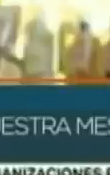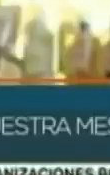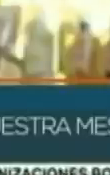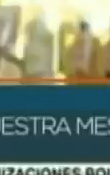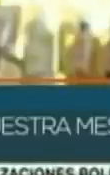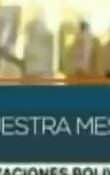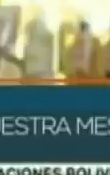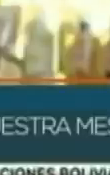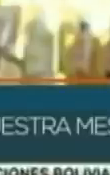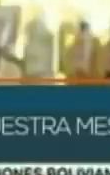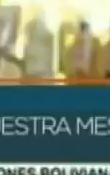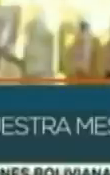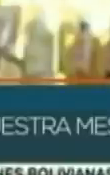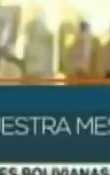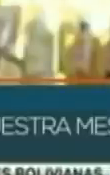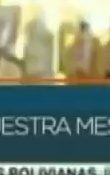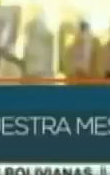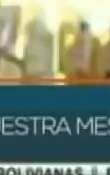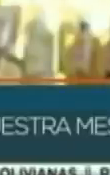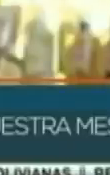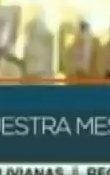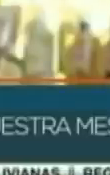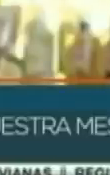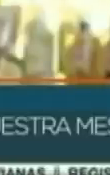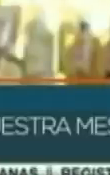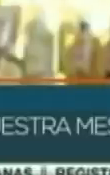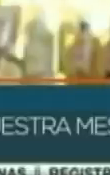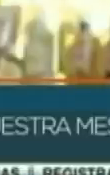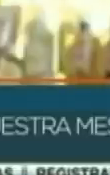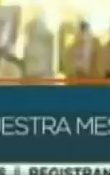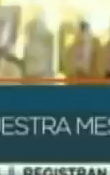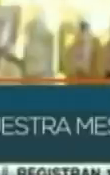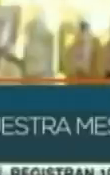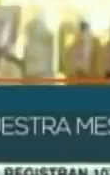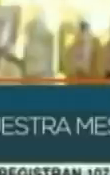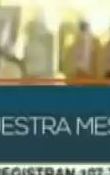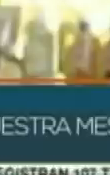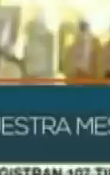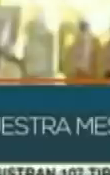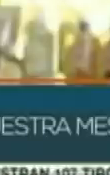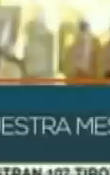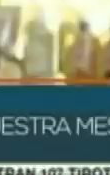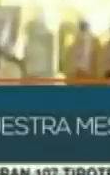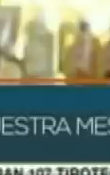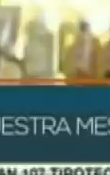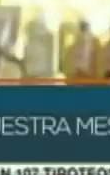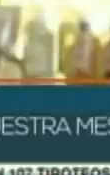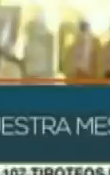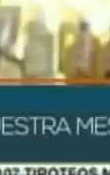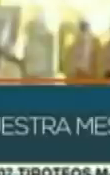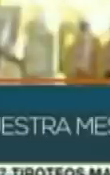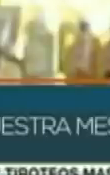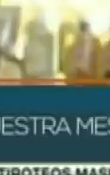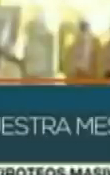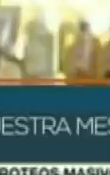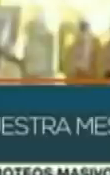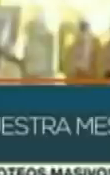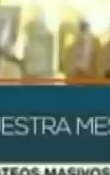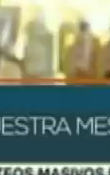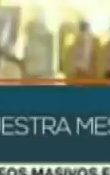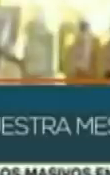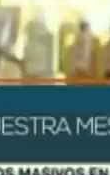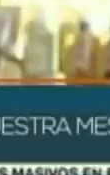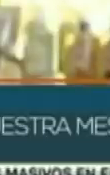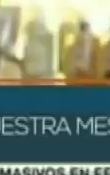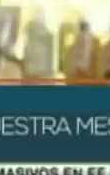de alimentación saludable, necesitamos democratizar el acceso a la alimentación saludable. Necesitamos que todos puedan comer bien. Para que